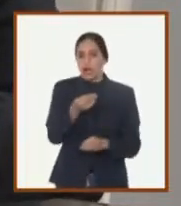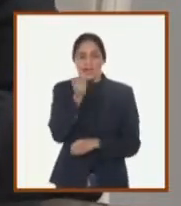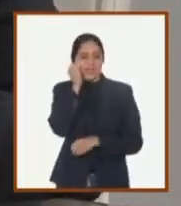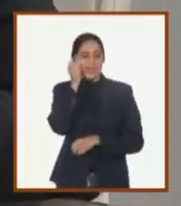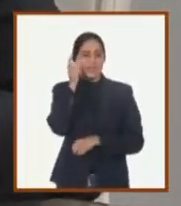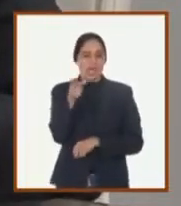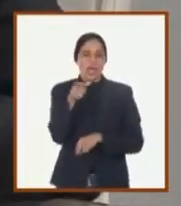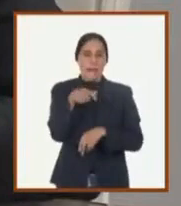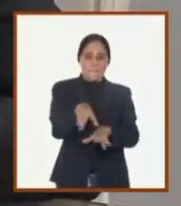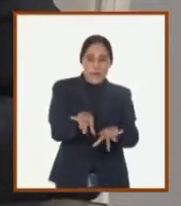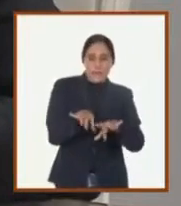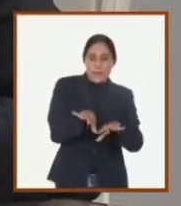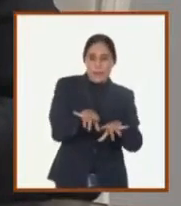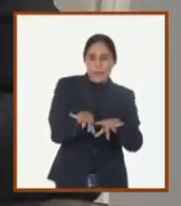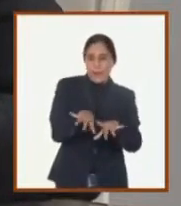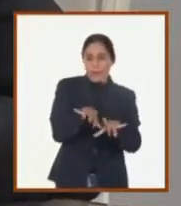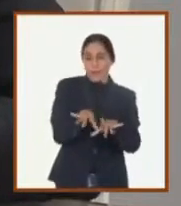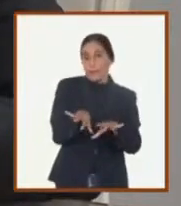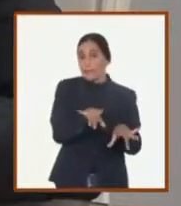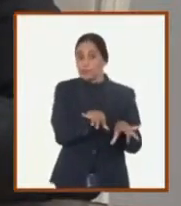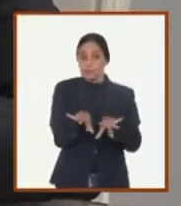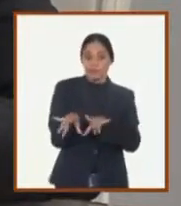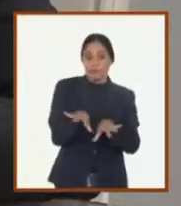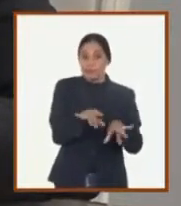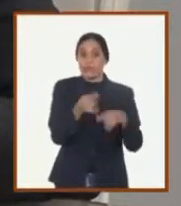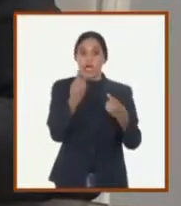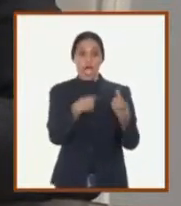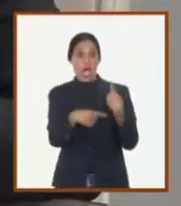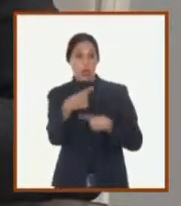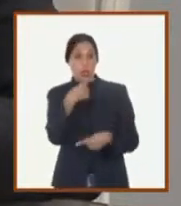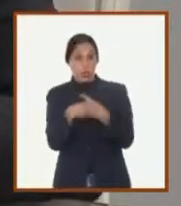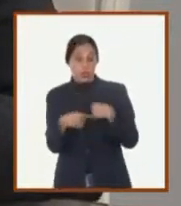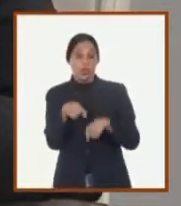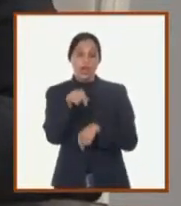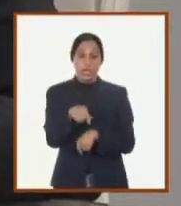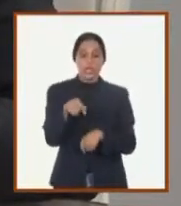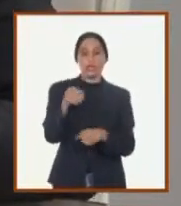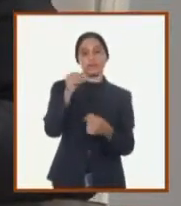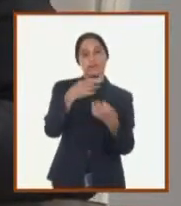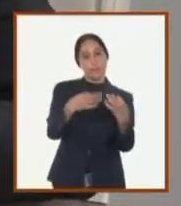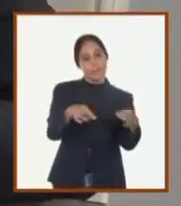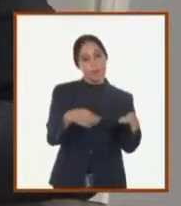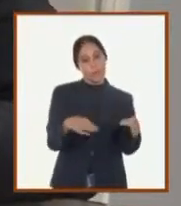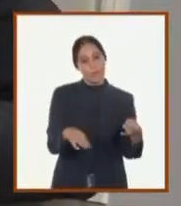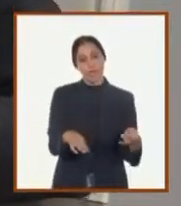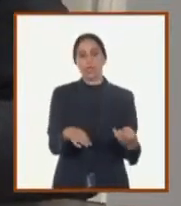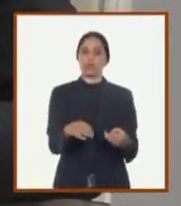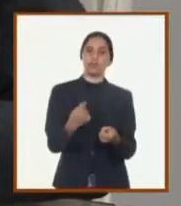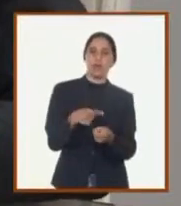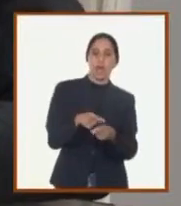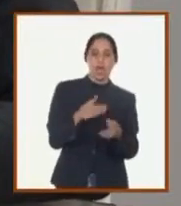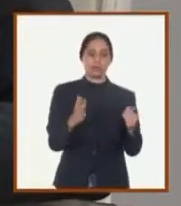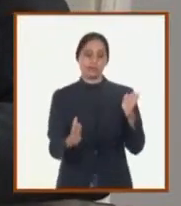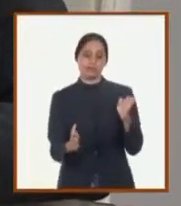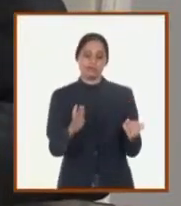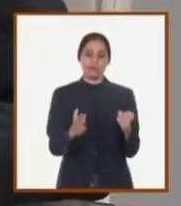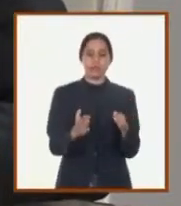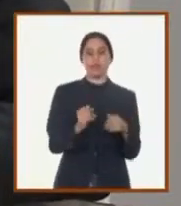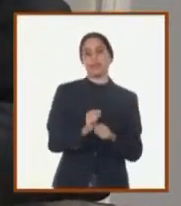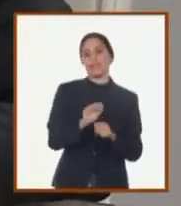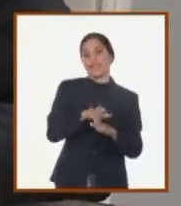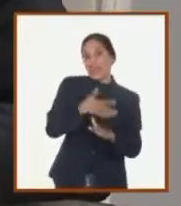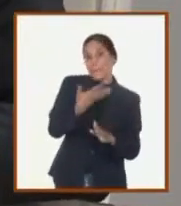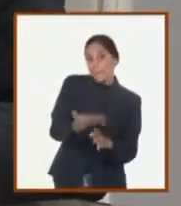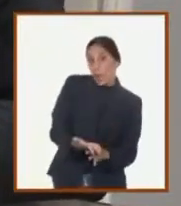para que se pudieran consultar documentos mecanografiados y a eso se dedicó un tiempo Bueno después vino la